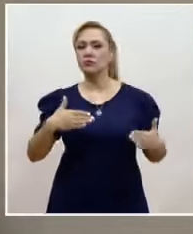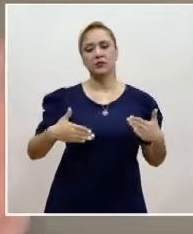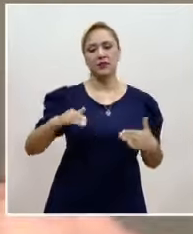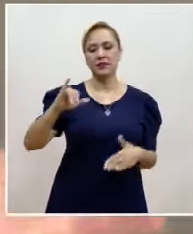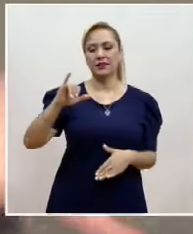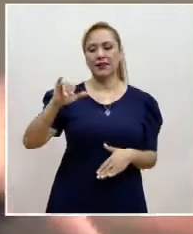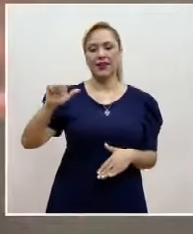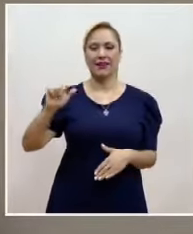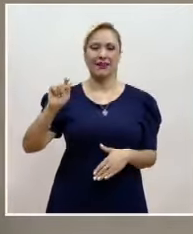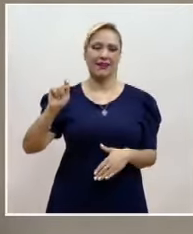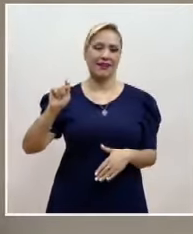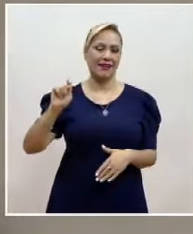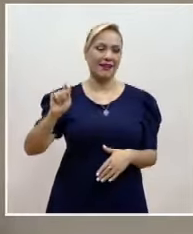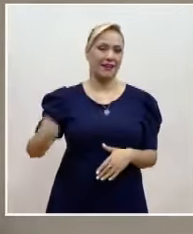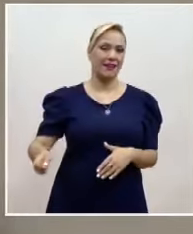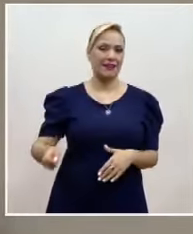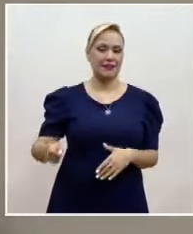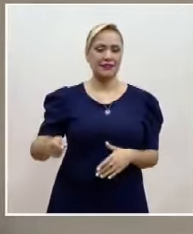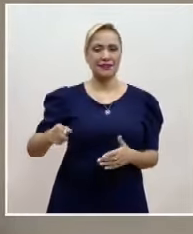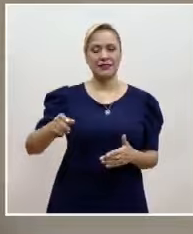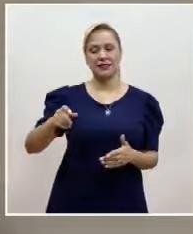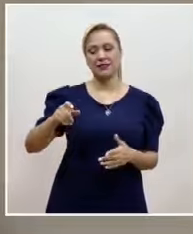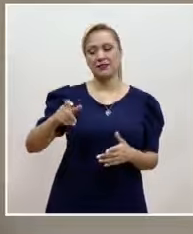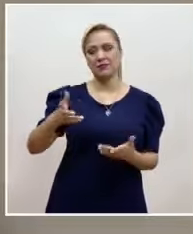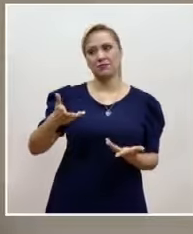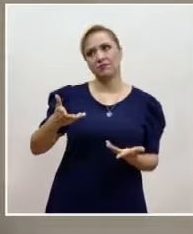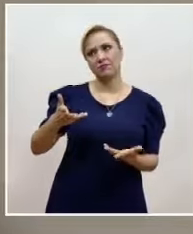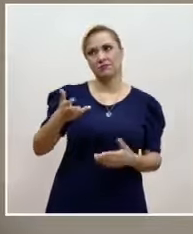que se hacen a partir de lo técnico,